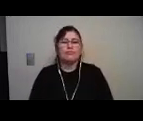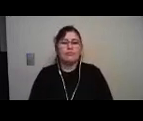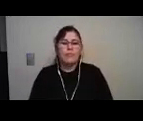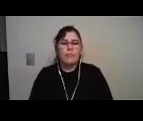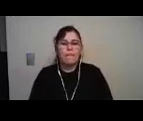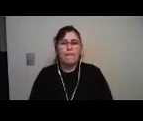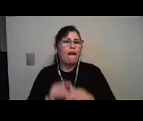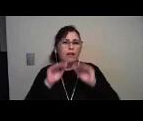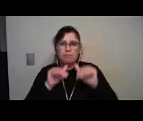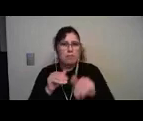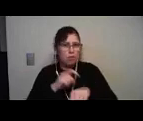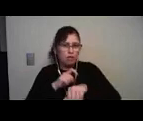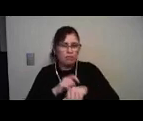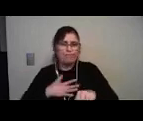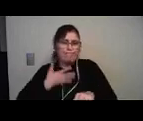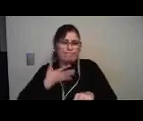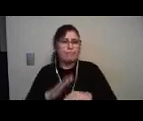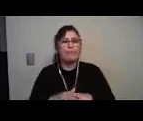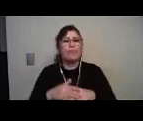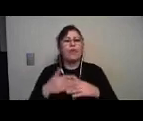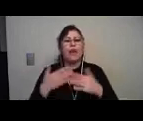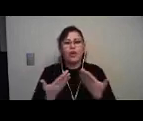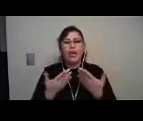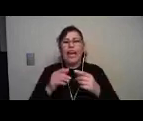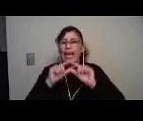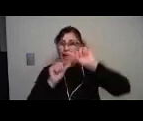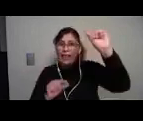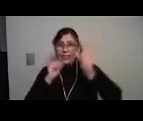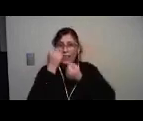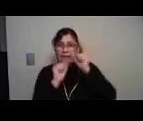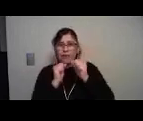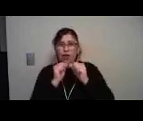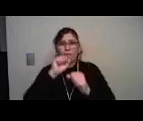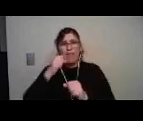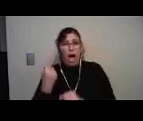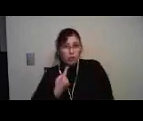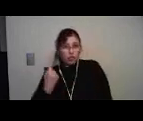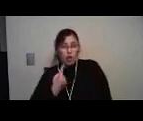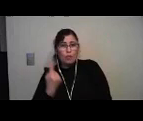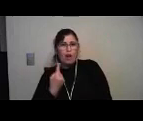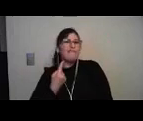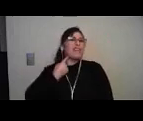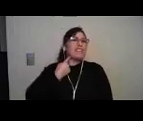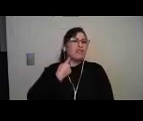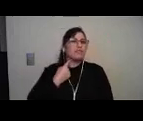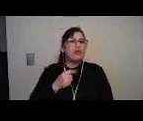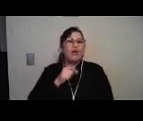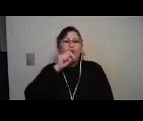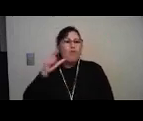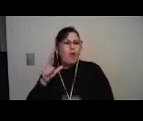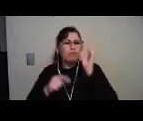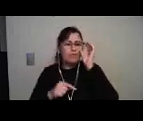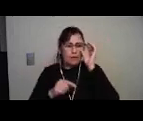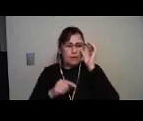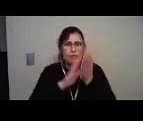Los signos y síntomas, ¿cierto? Se ven afectados el nervio autónomo, ¿ya? Si se ven afectados el nervio autónomo, signos y síntomas que pueden ser intolerancia al